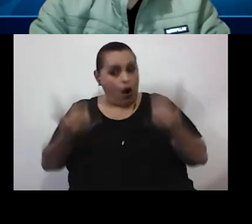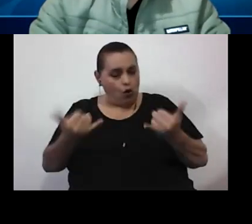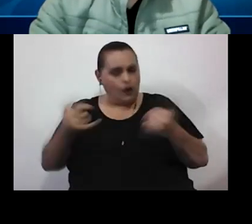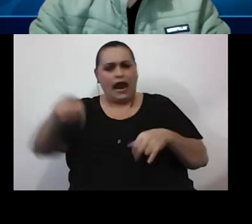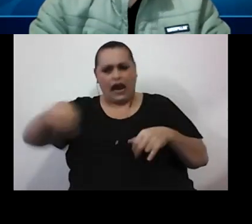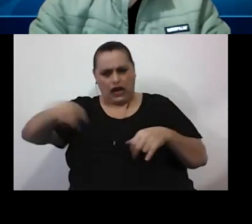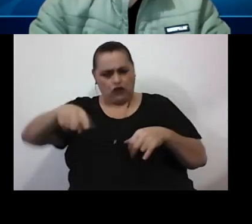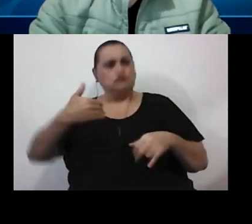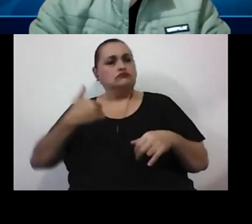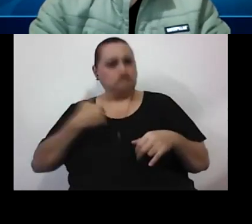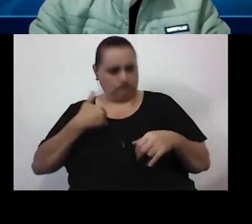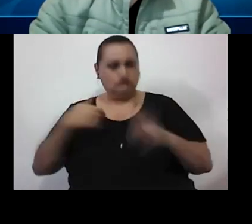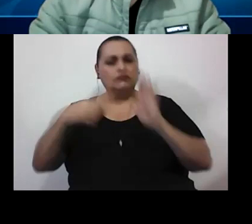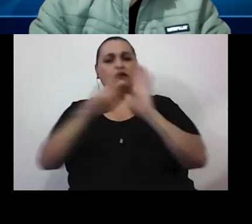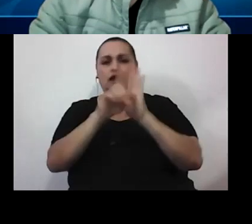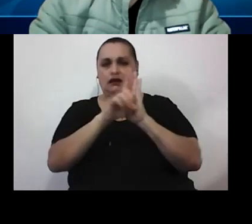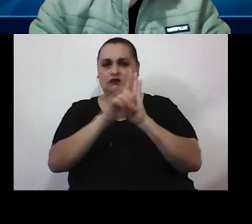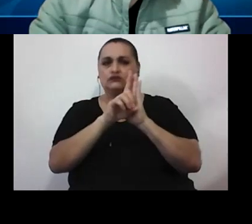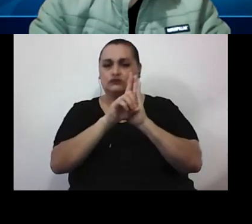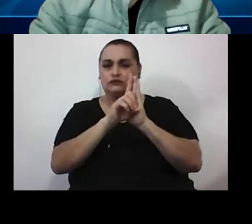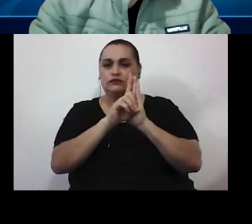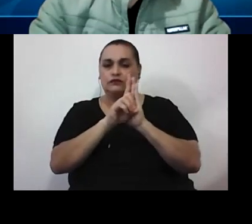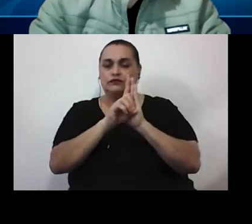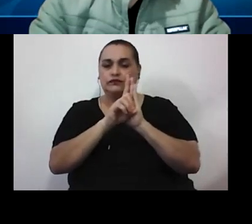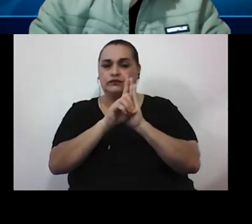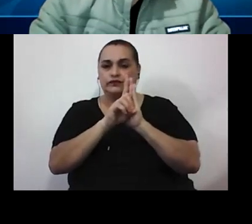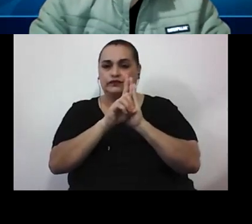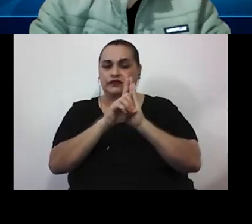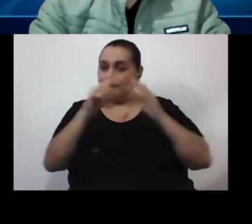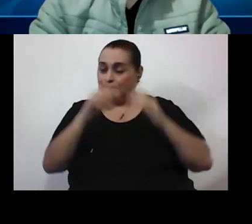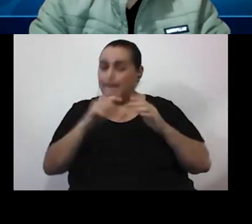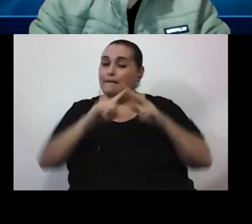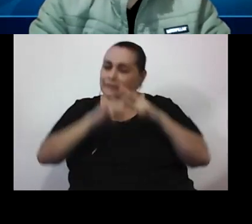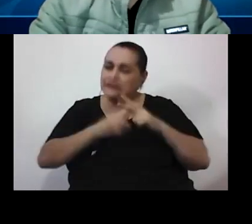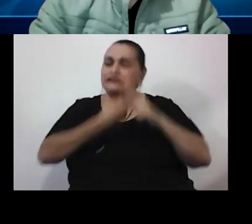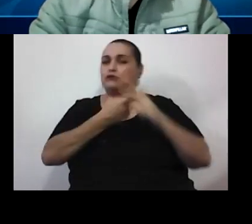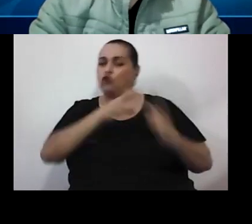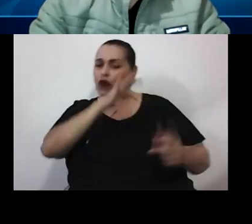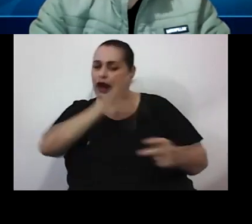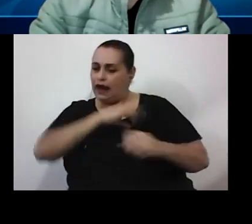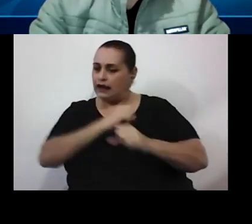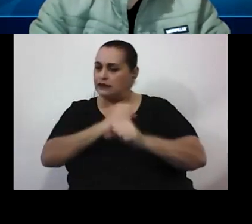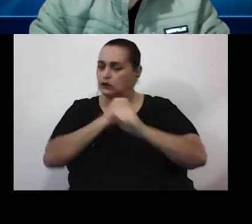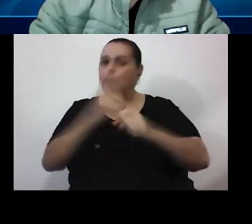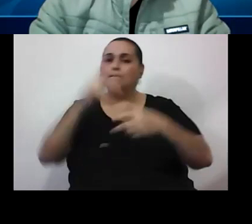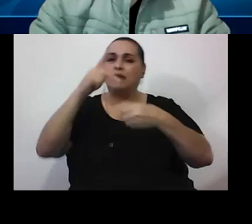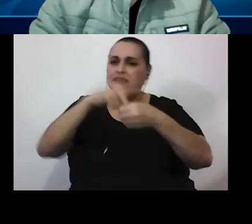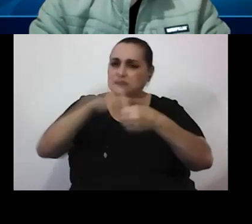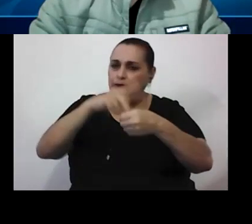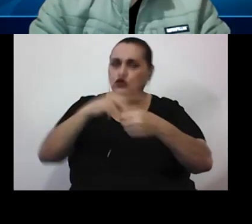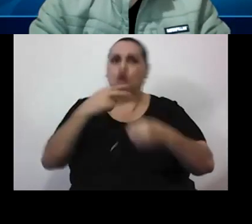derecho, con el principio garantizado de la participación, teniendo